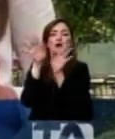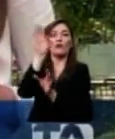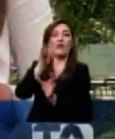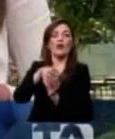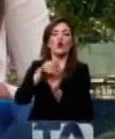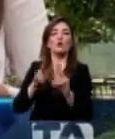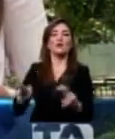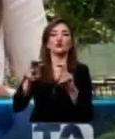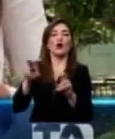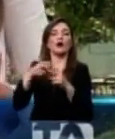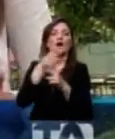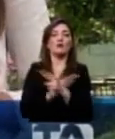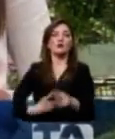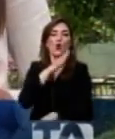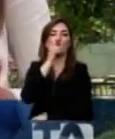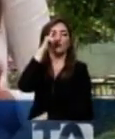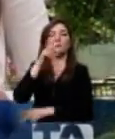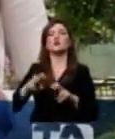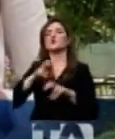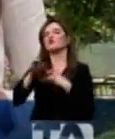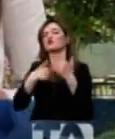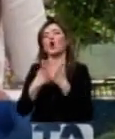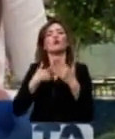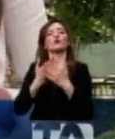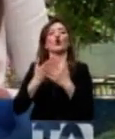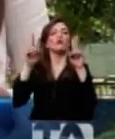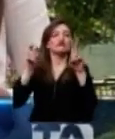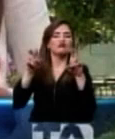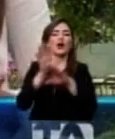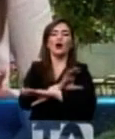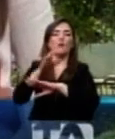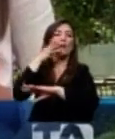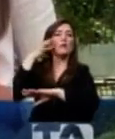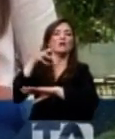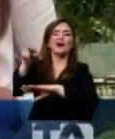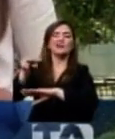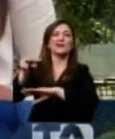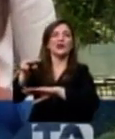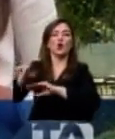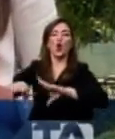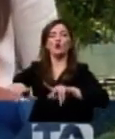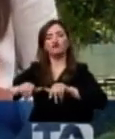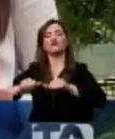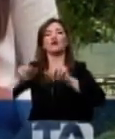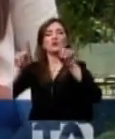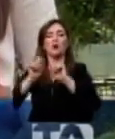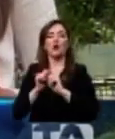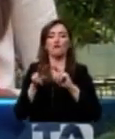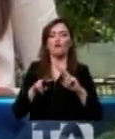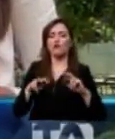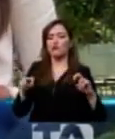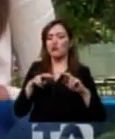ex presidente rafael correa dentro de las investigaciones penales por el caso simple en el informe de contraloría se asegura haber hallado